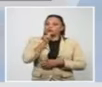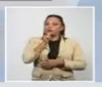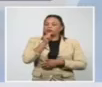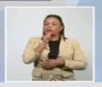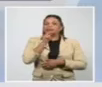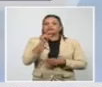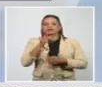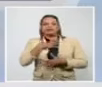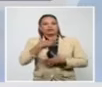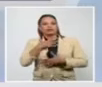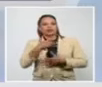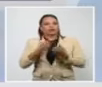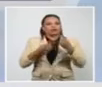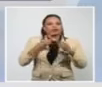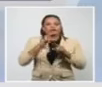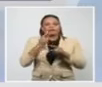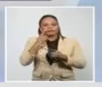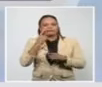sintomatología,